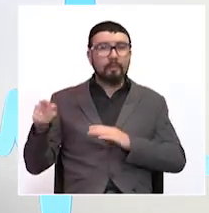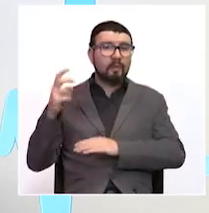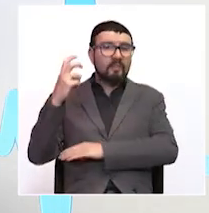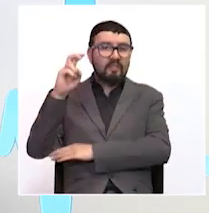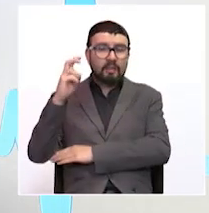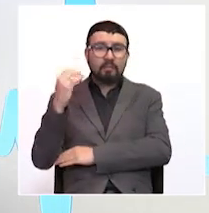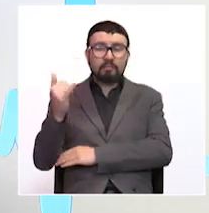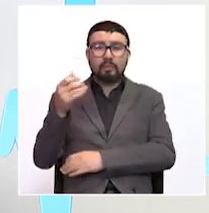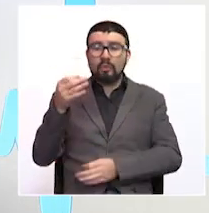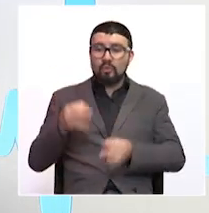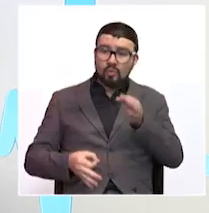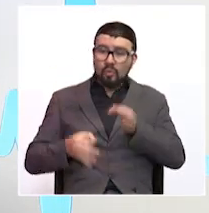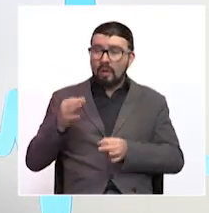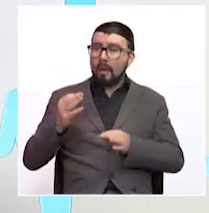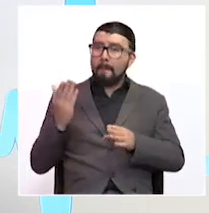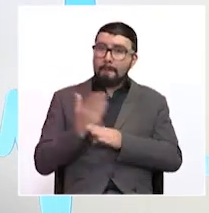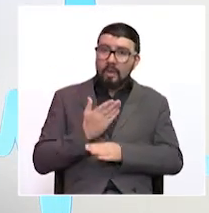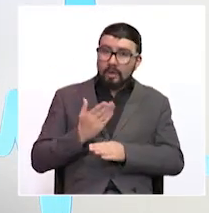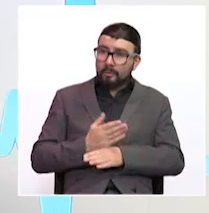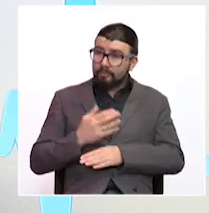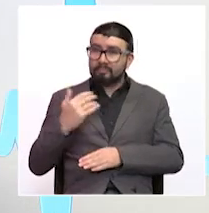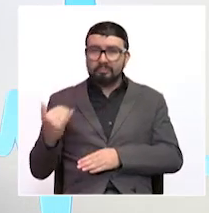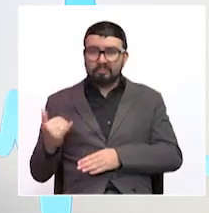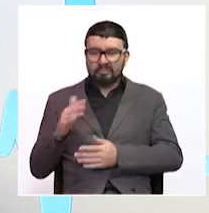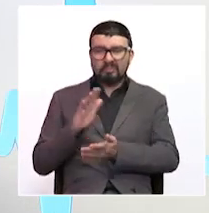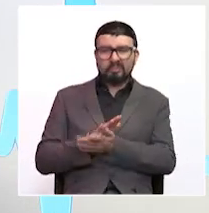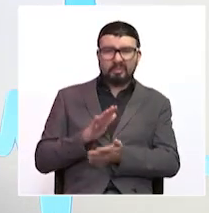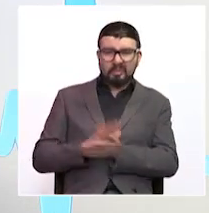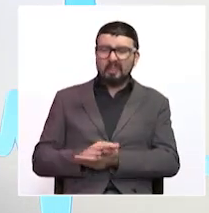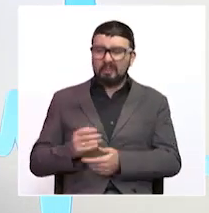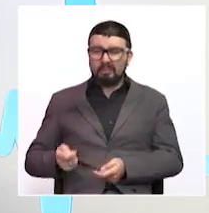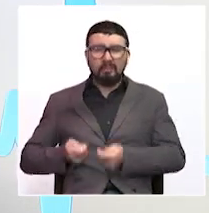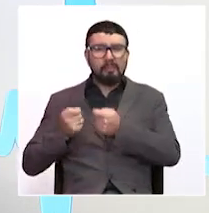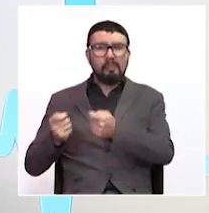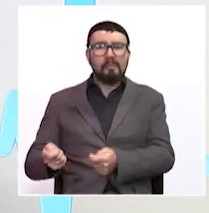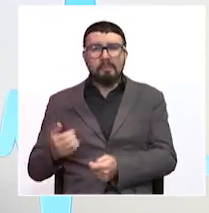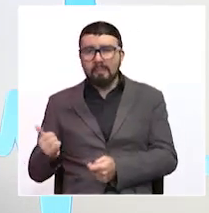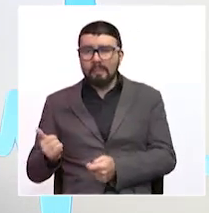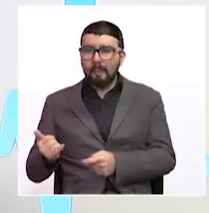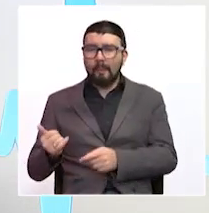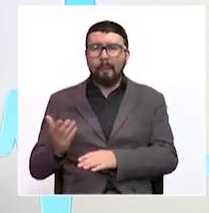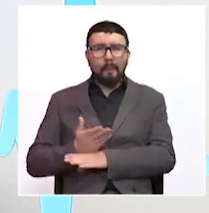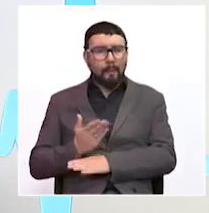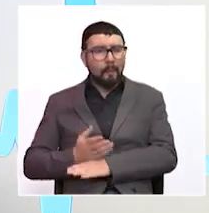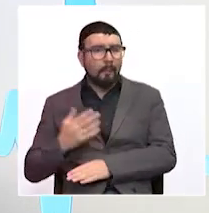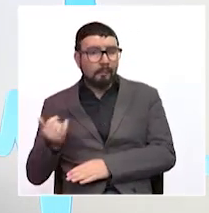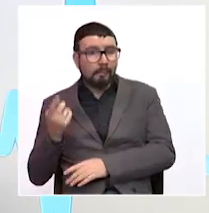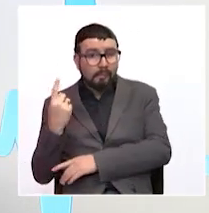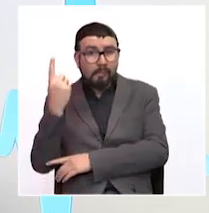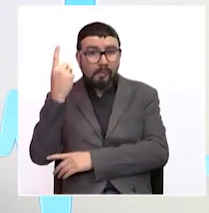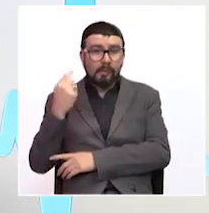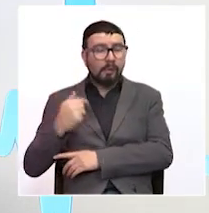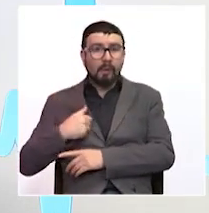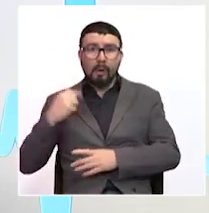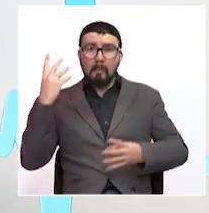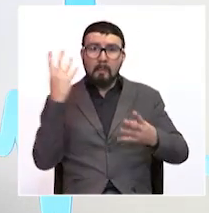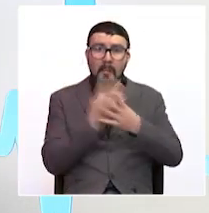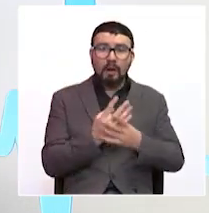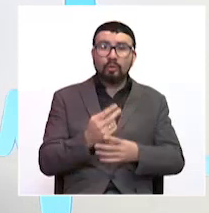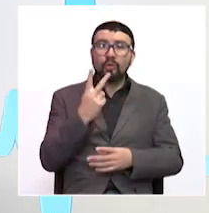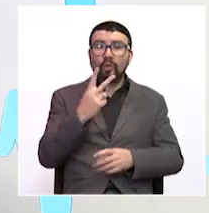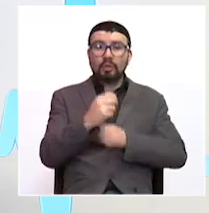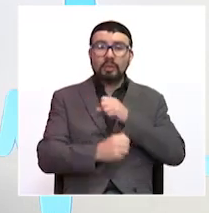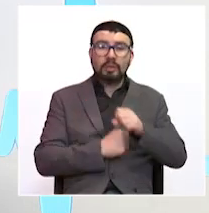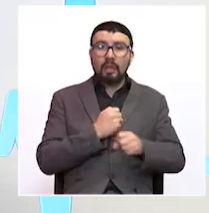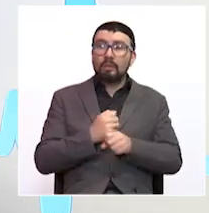de los jueces que se prestaron para toda una maraña política y meterme a la cárcel dos años ya mi